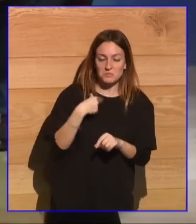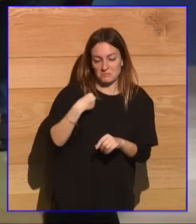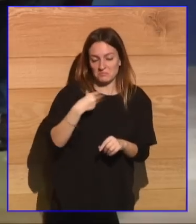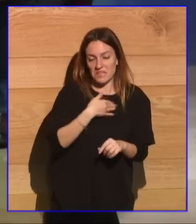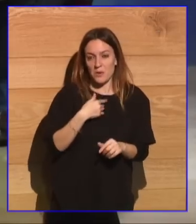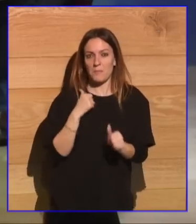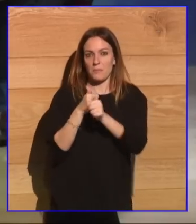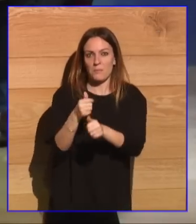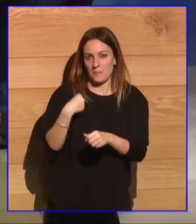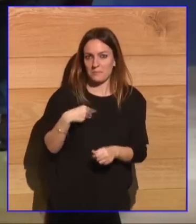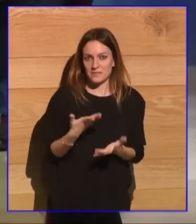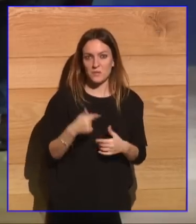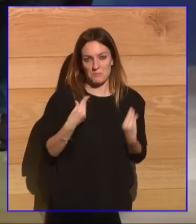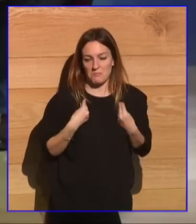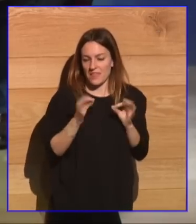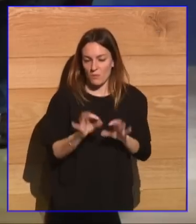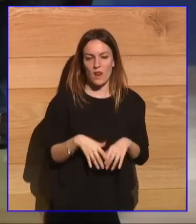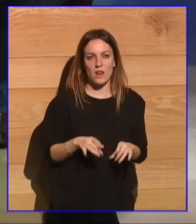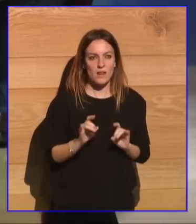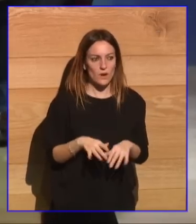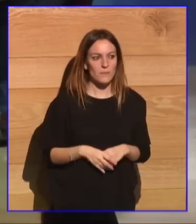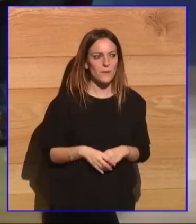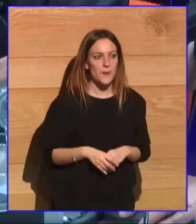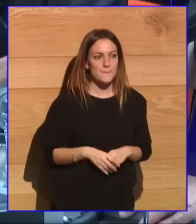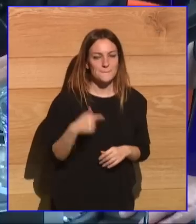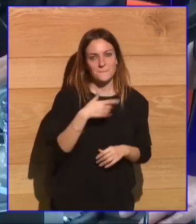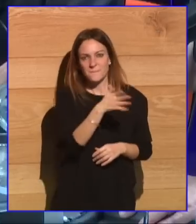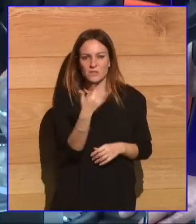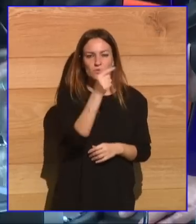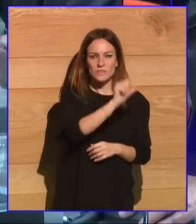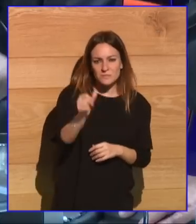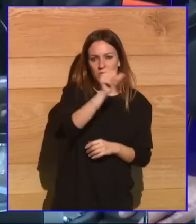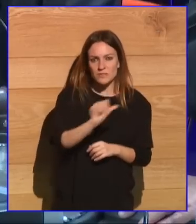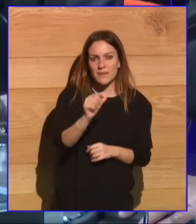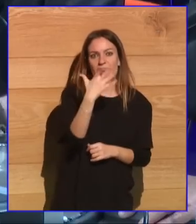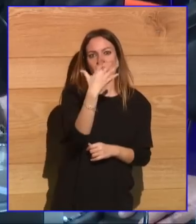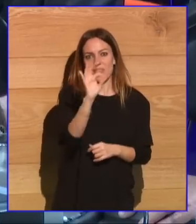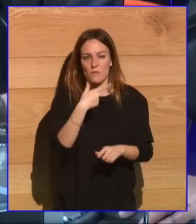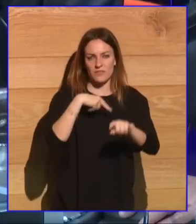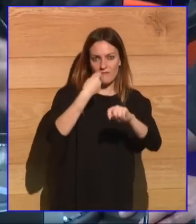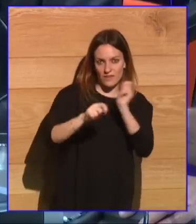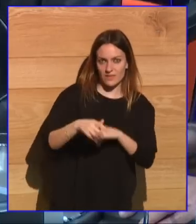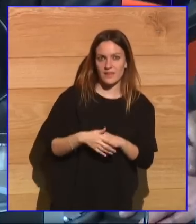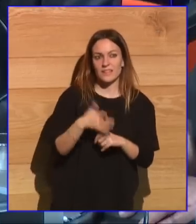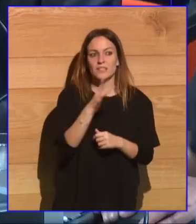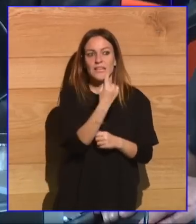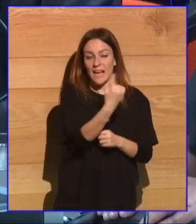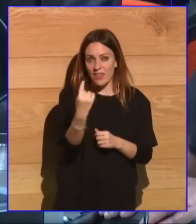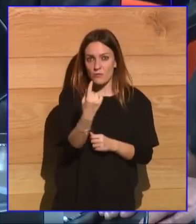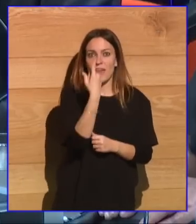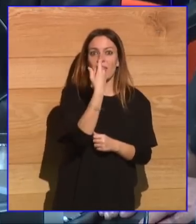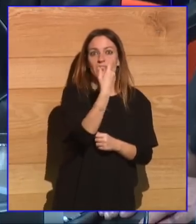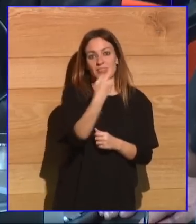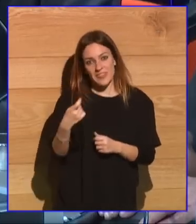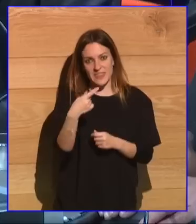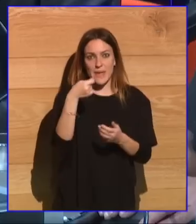vida. Y ¿Cuántas? escucha, vendía como 50 cintas a la semana. ¿50? ¿Y cuánto? A 100 pesetas. ¿100 pesetas? Son 5.000 pesetas.